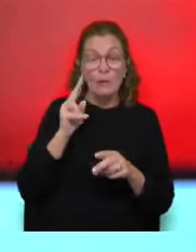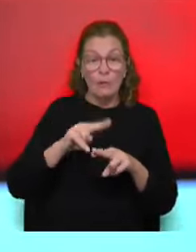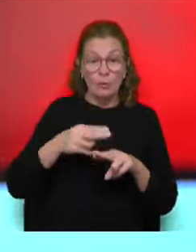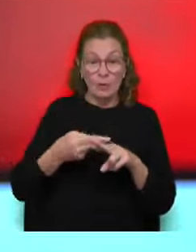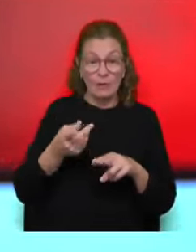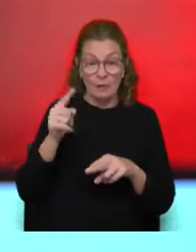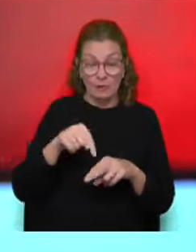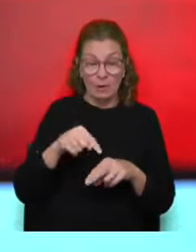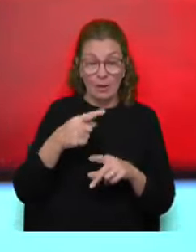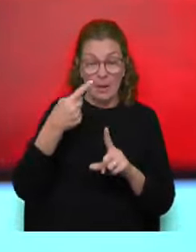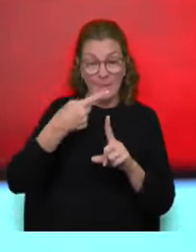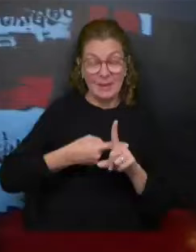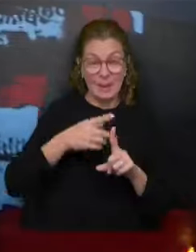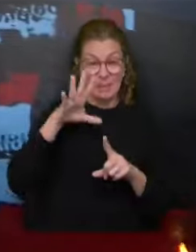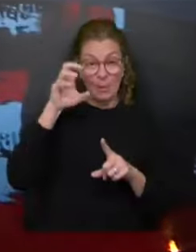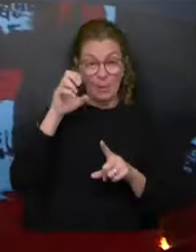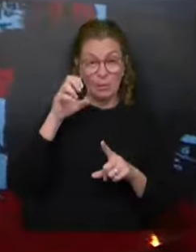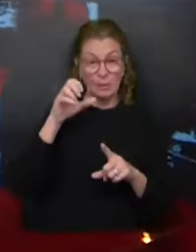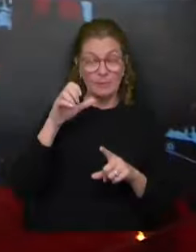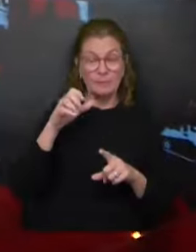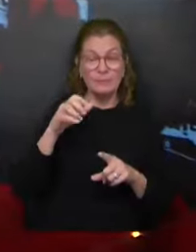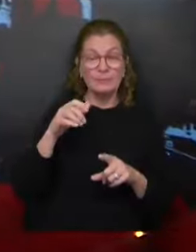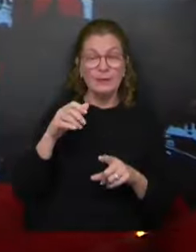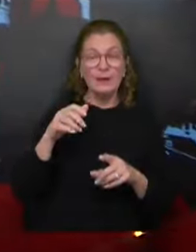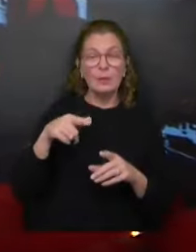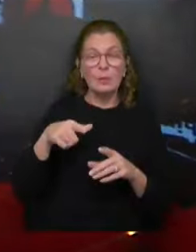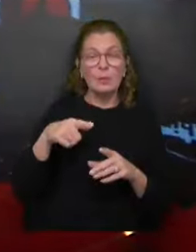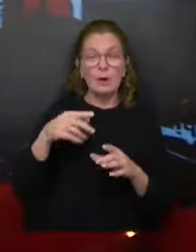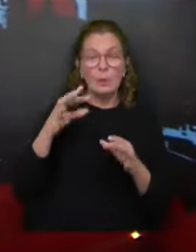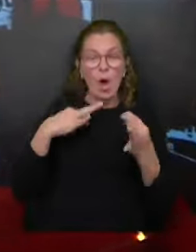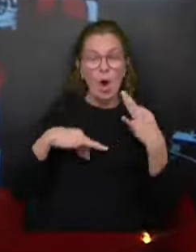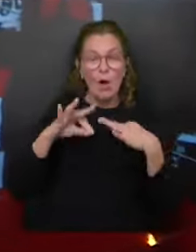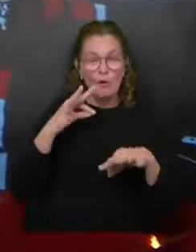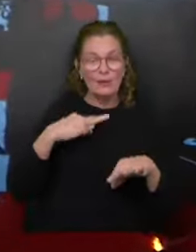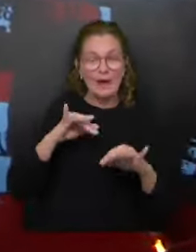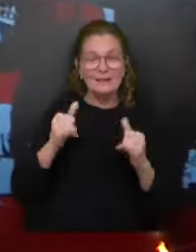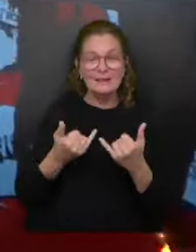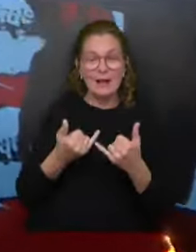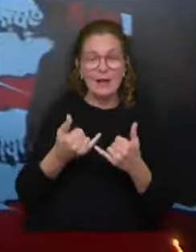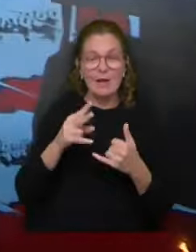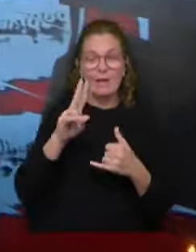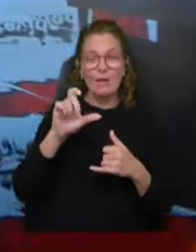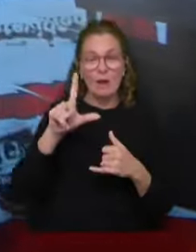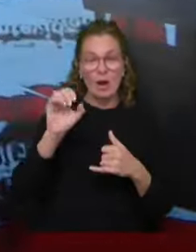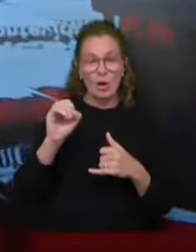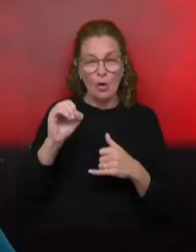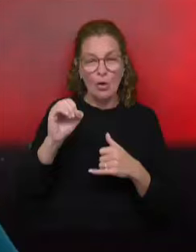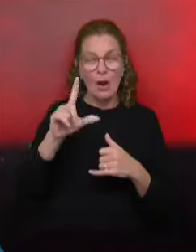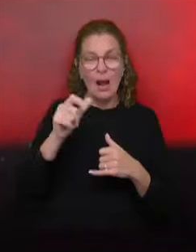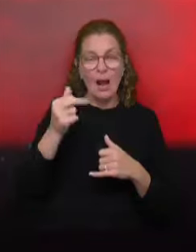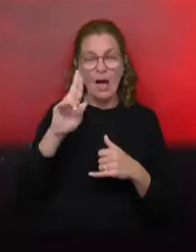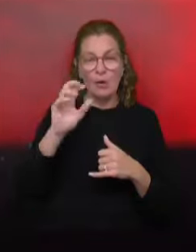el marco del Mes de la Memoria, El Vuelo de Laura. El Vuelo de Laura es una obra que estuvo ya aquí también en el Teatro del Galpón en